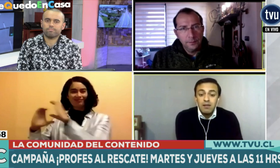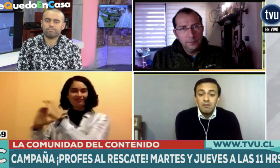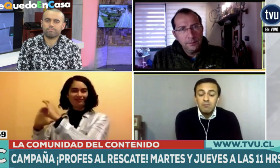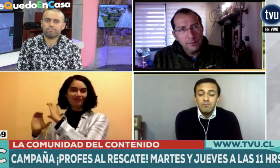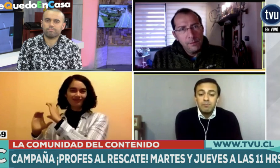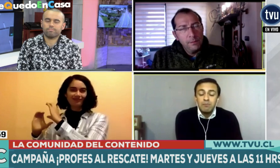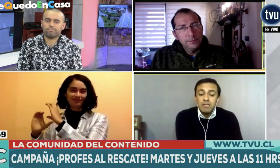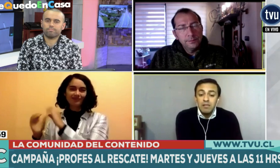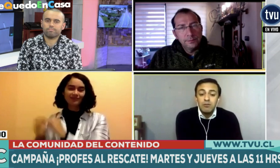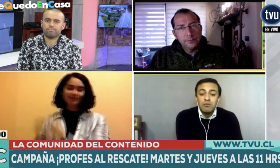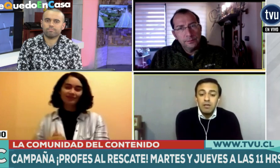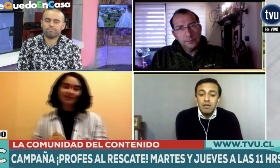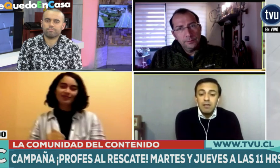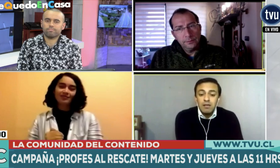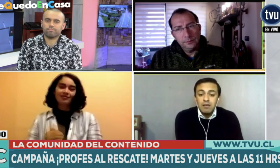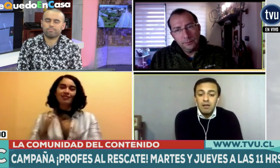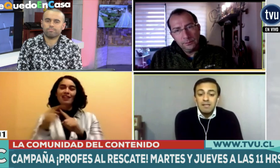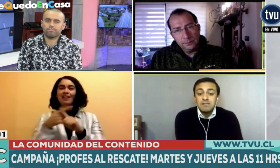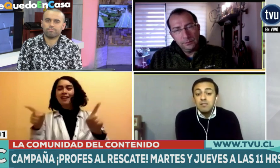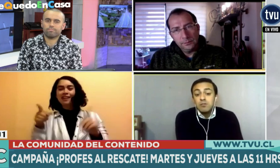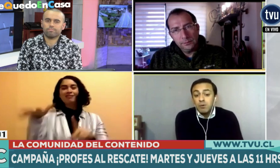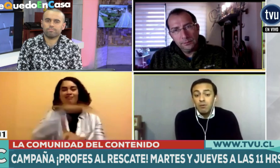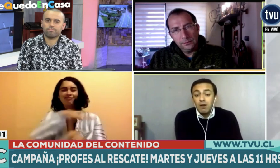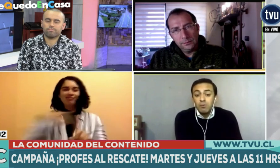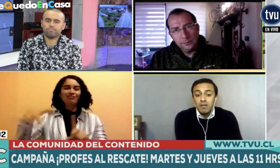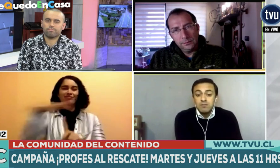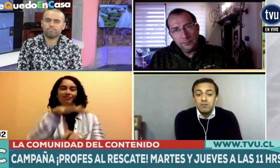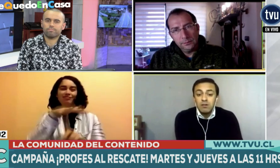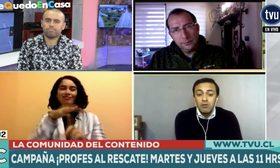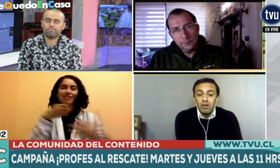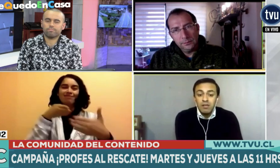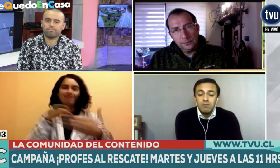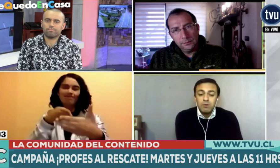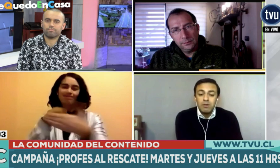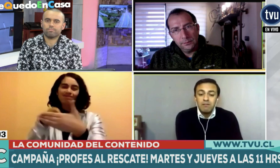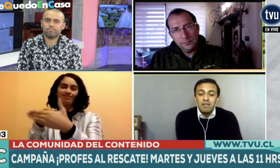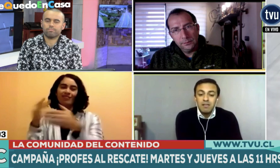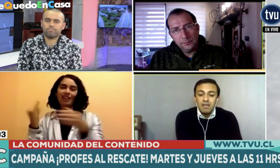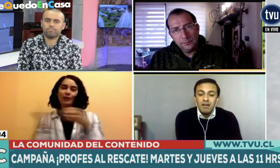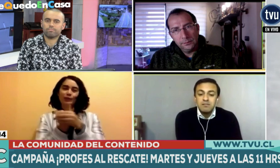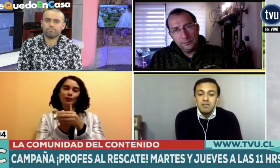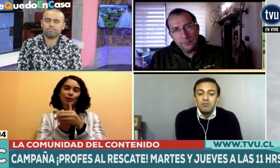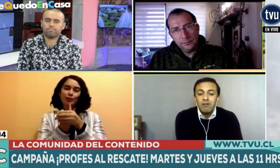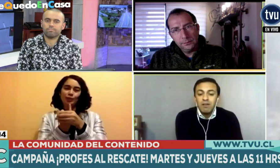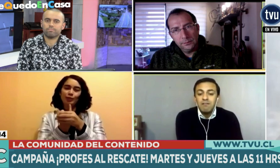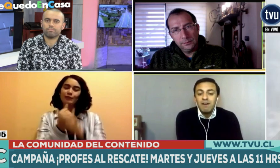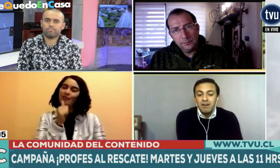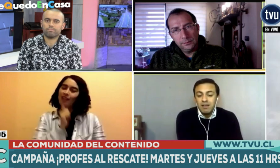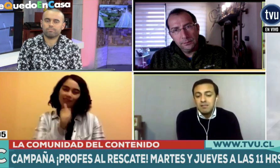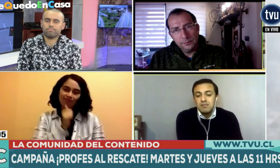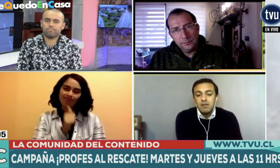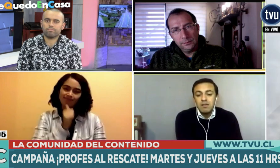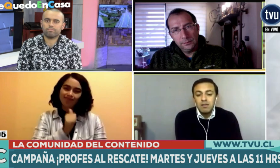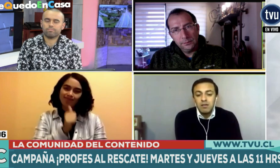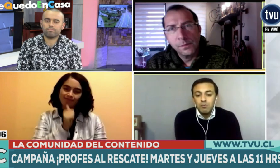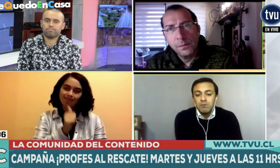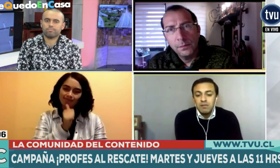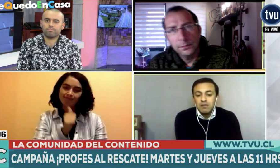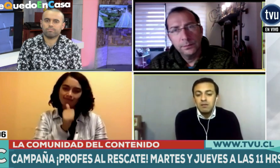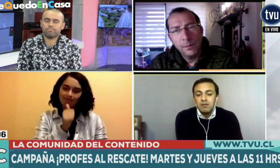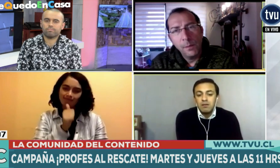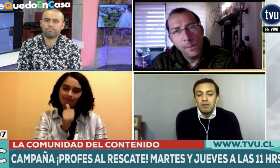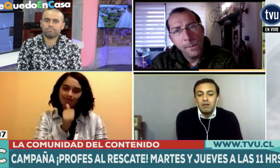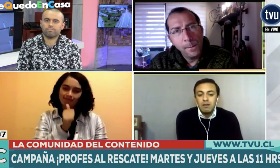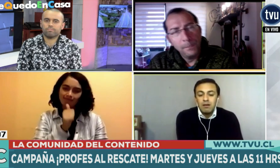de señas y han permitido acceso, por ejemplo, a la comunicación en colegios. Pero a nivel general, sí, todavía hay barreras que no